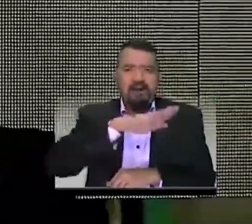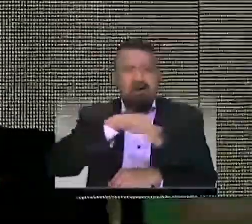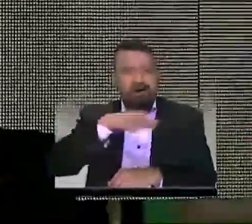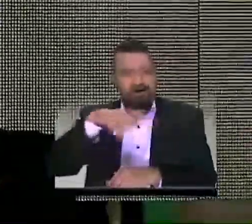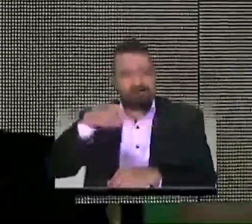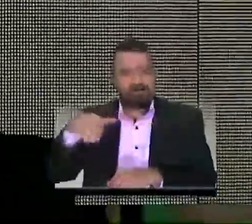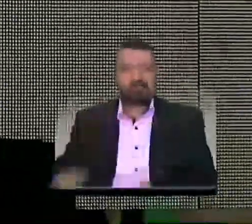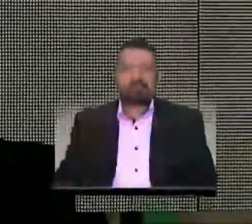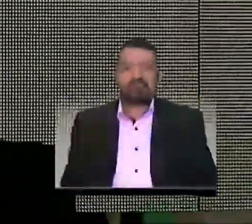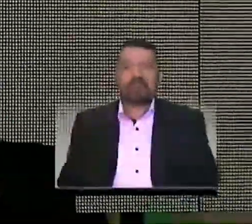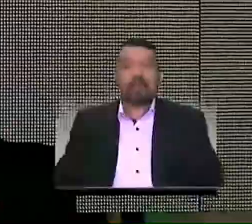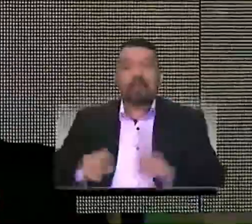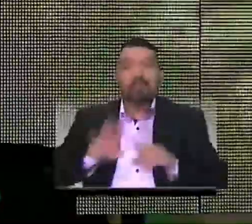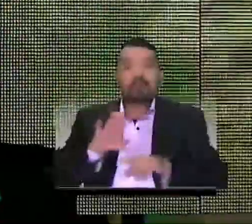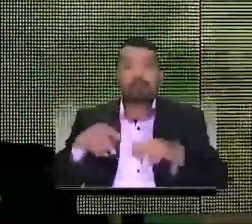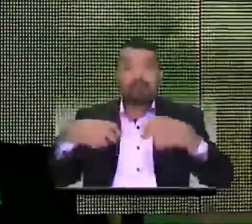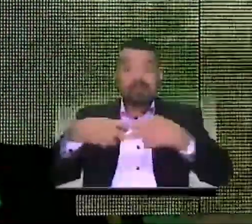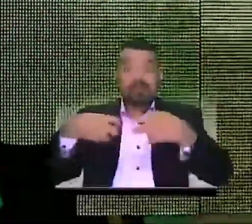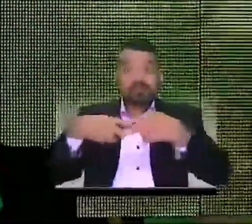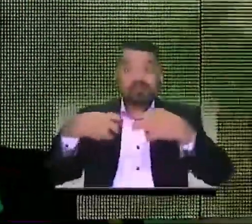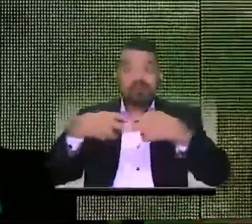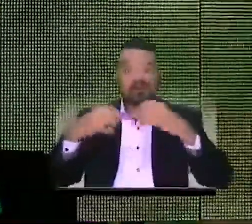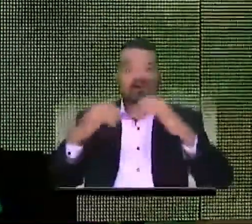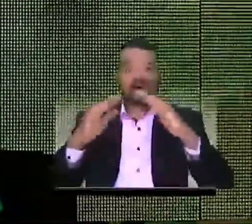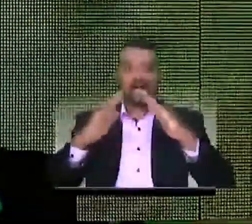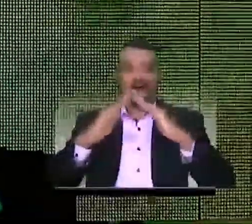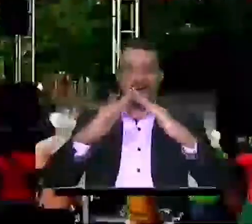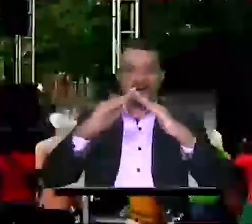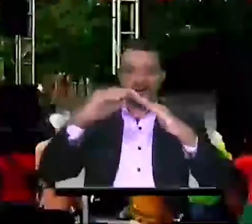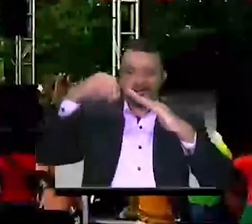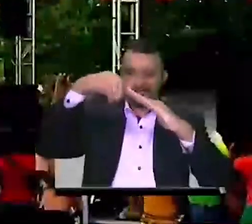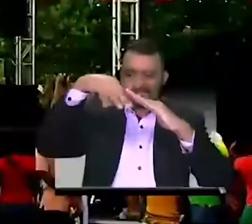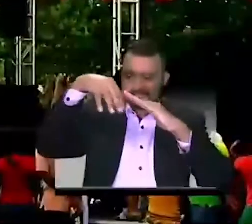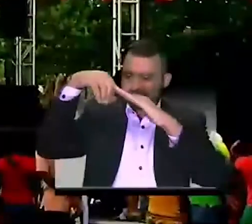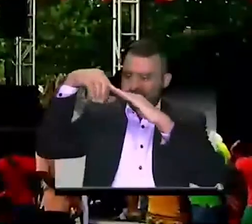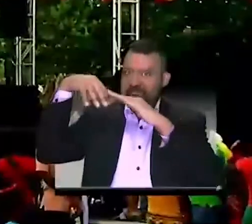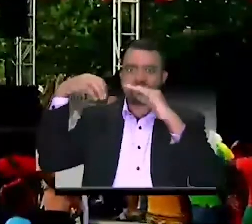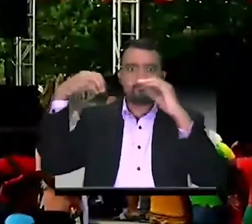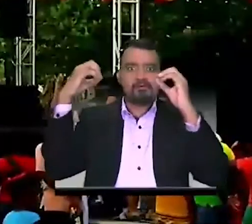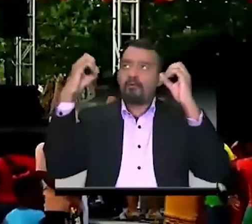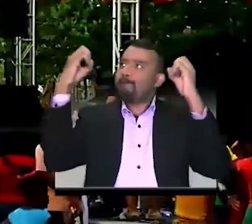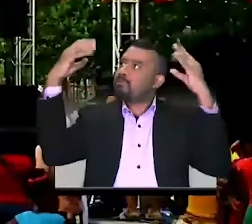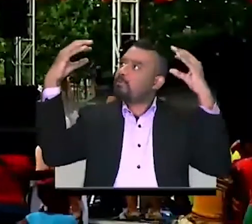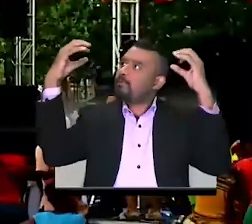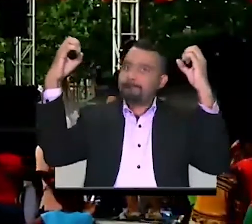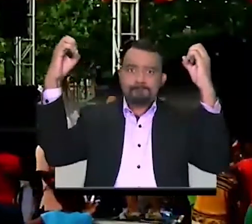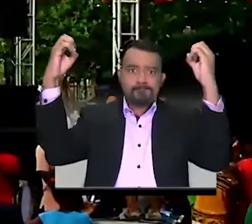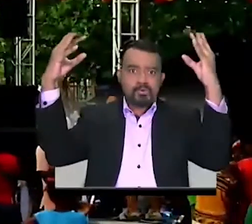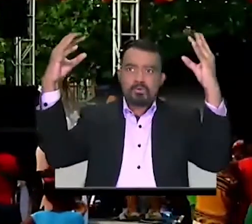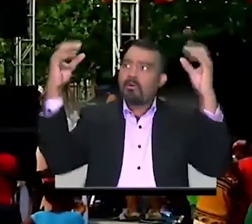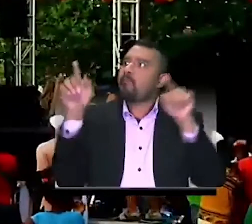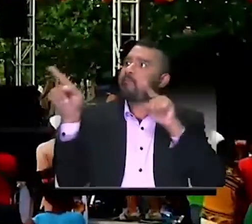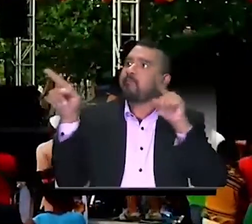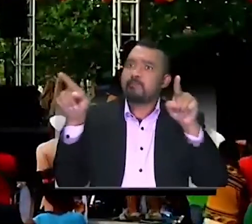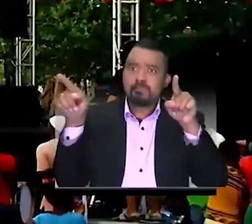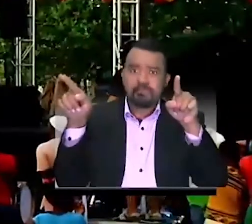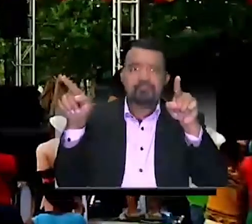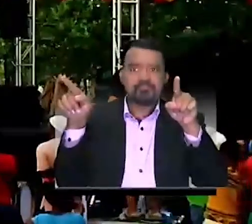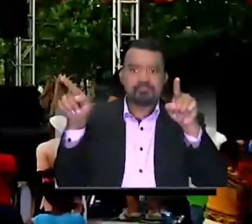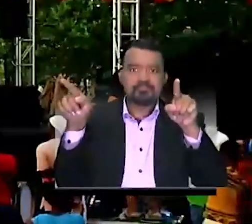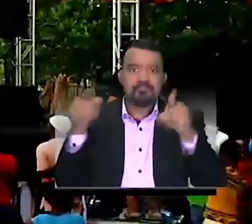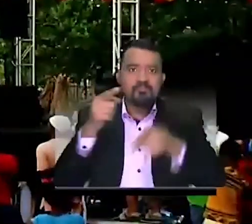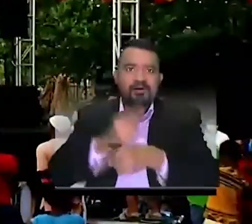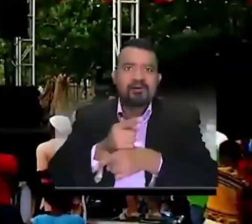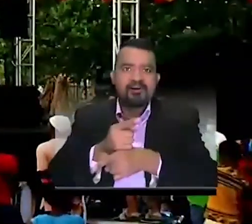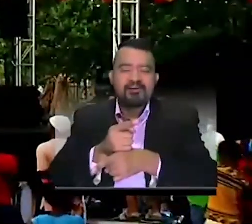está llegando la energía eléctrica en forma ya permanente, con una línea con todas las capacidades, al